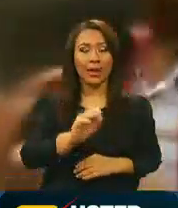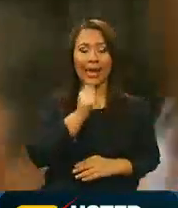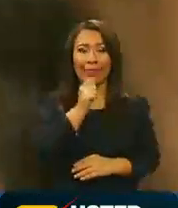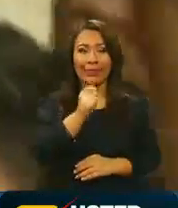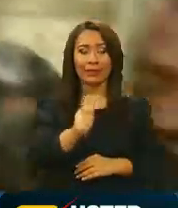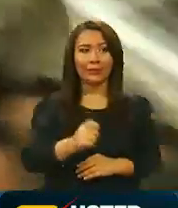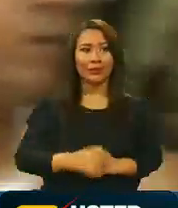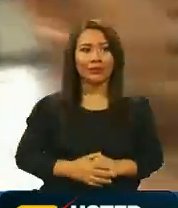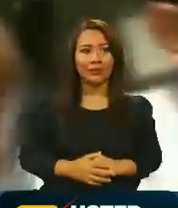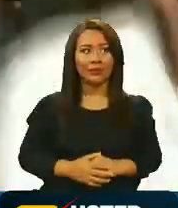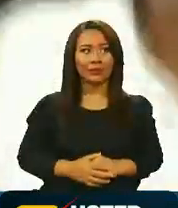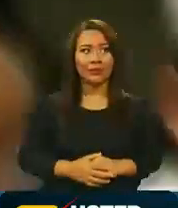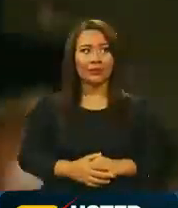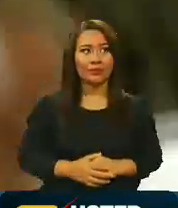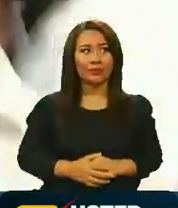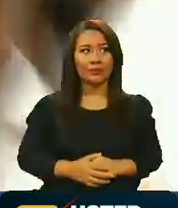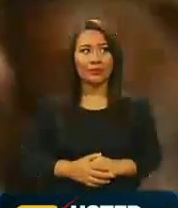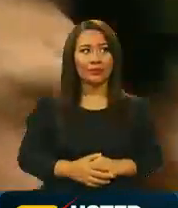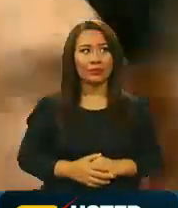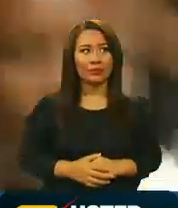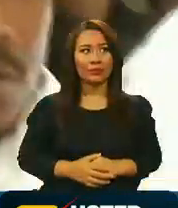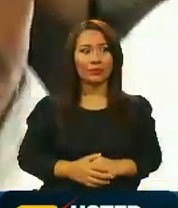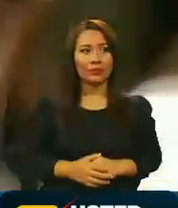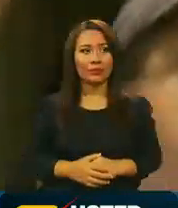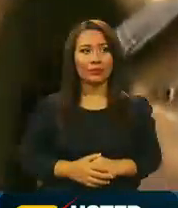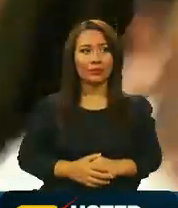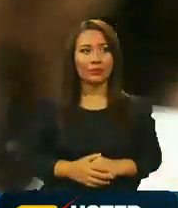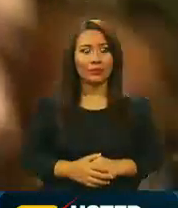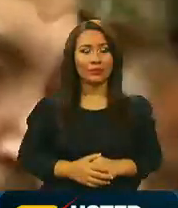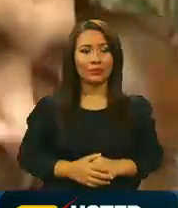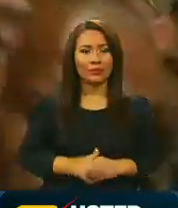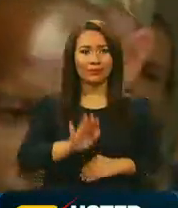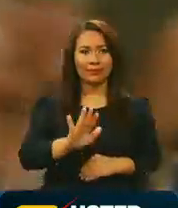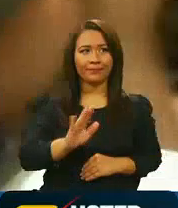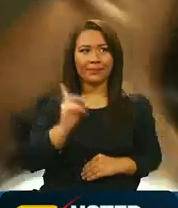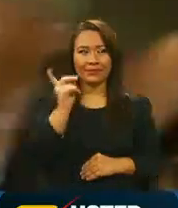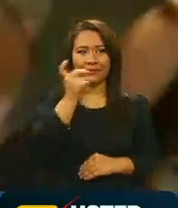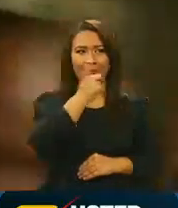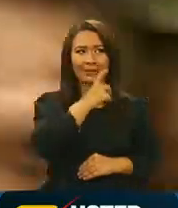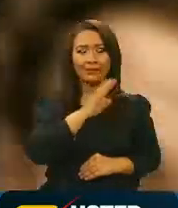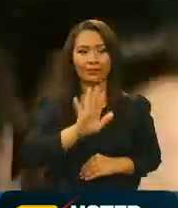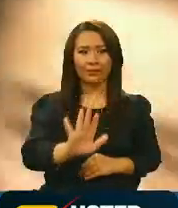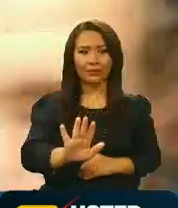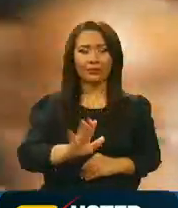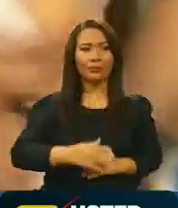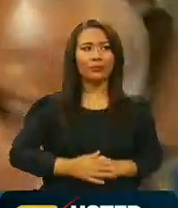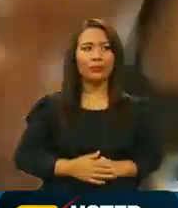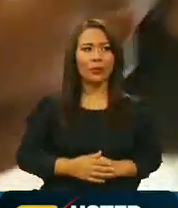A ver,